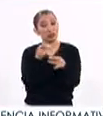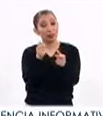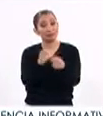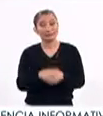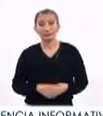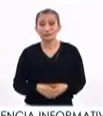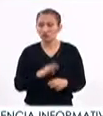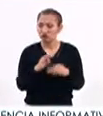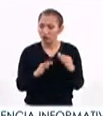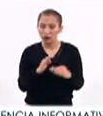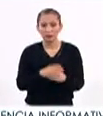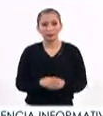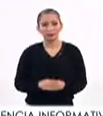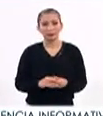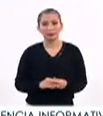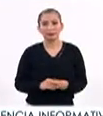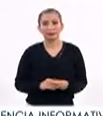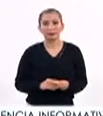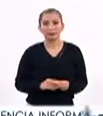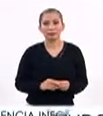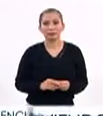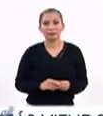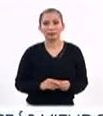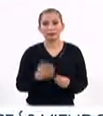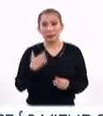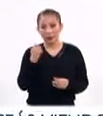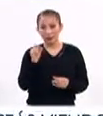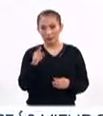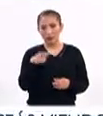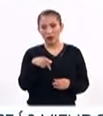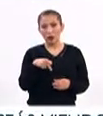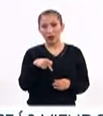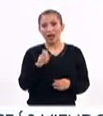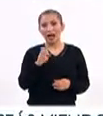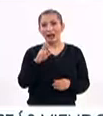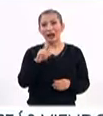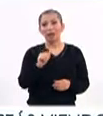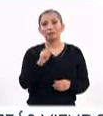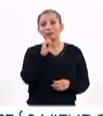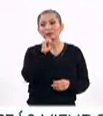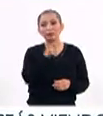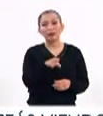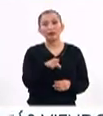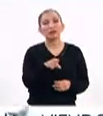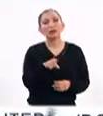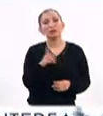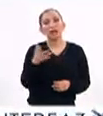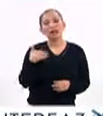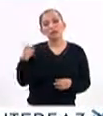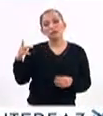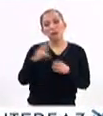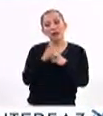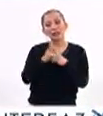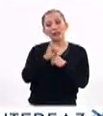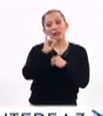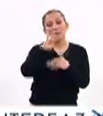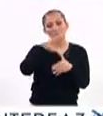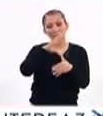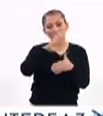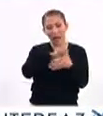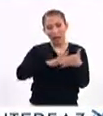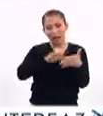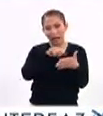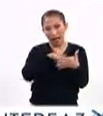calidad. Claro. Todos en el mundo. Sí, sin duda alguna. Como un precisamente, Carla, además en los países iberoamericanos, que es